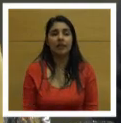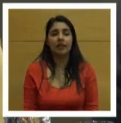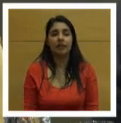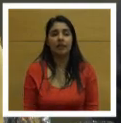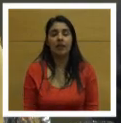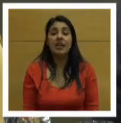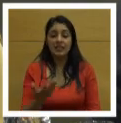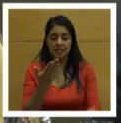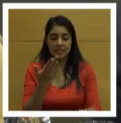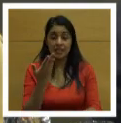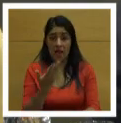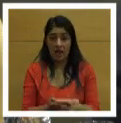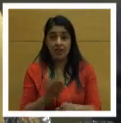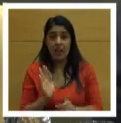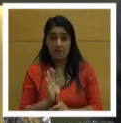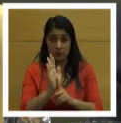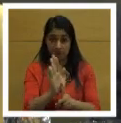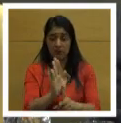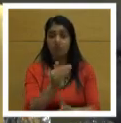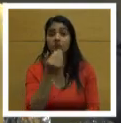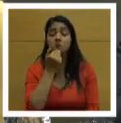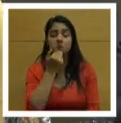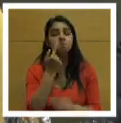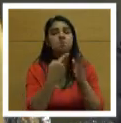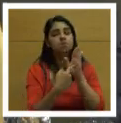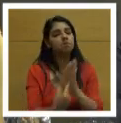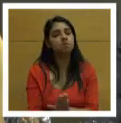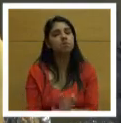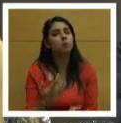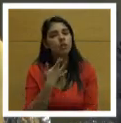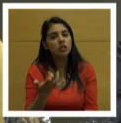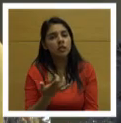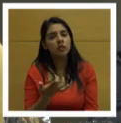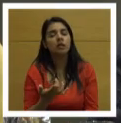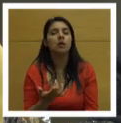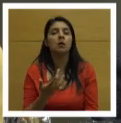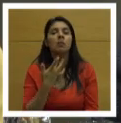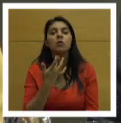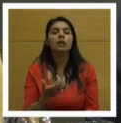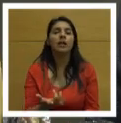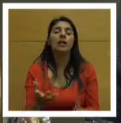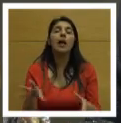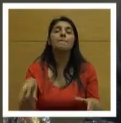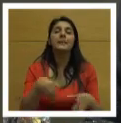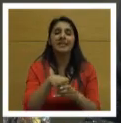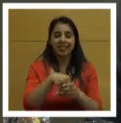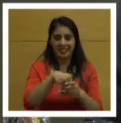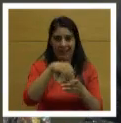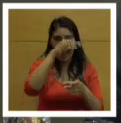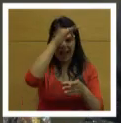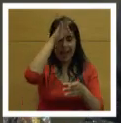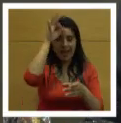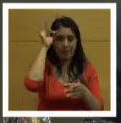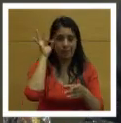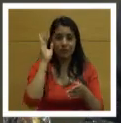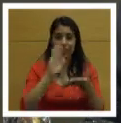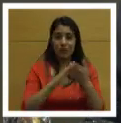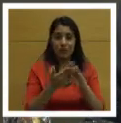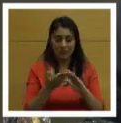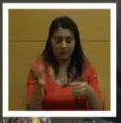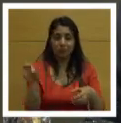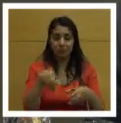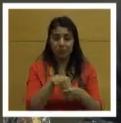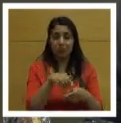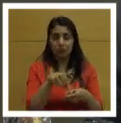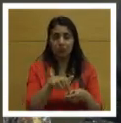había evidenciado que también se le había discriminado justamente por ser comunera mapuche, por cuanto, dice,